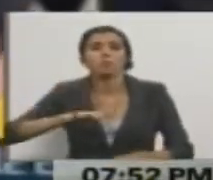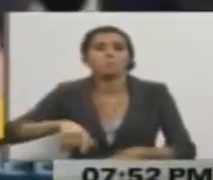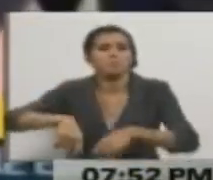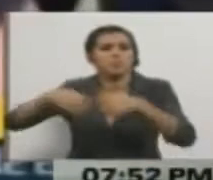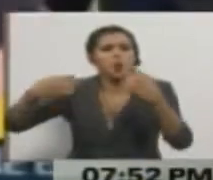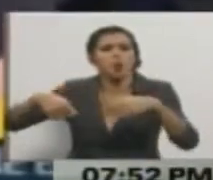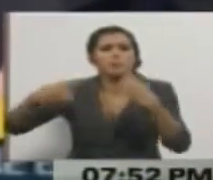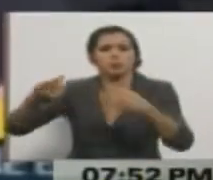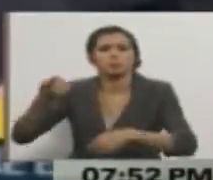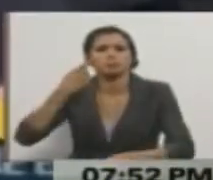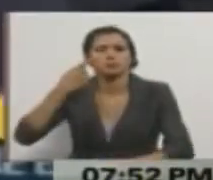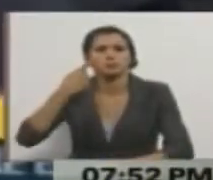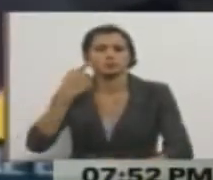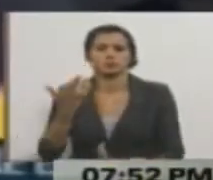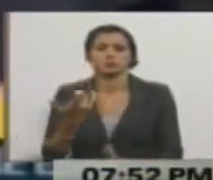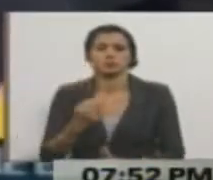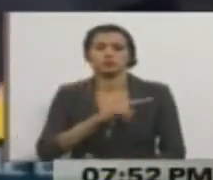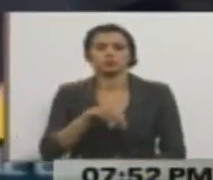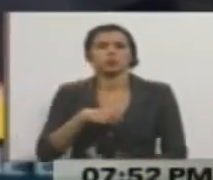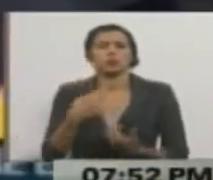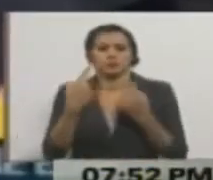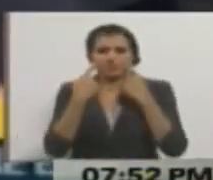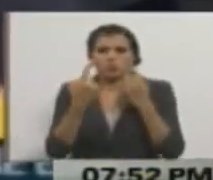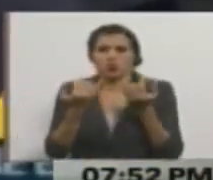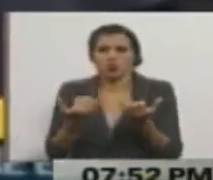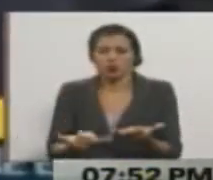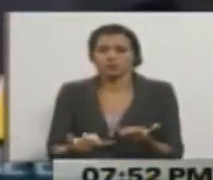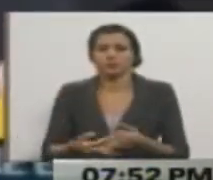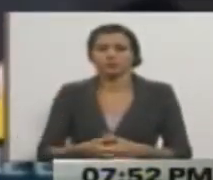enteros, y nos ha llevado a la situación tan